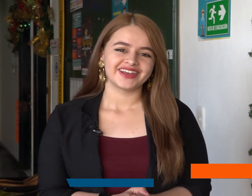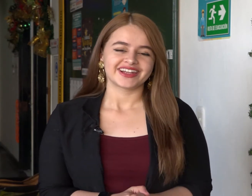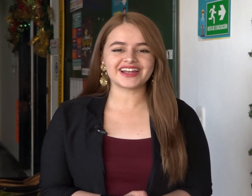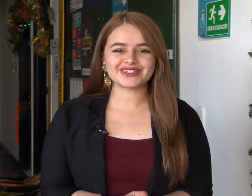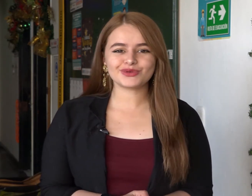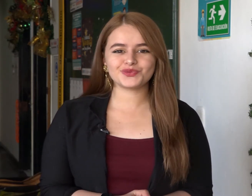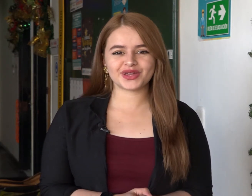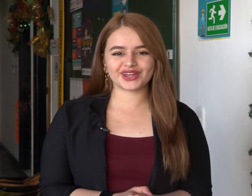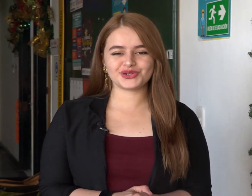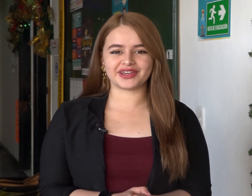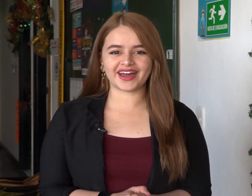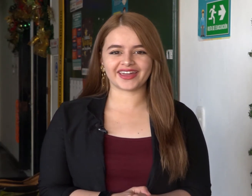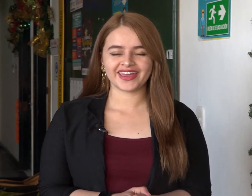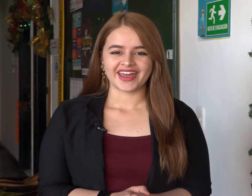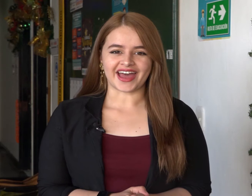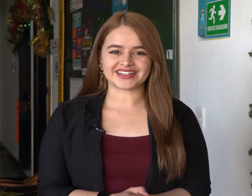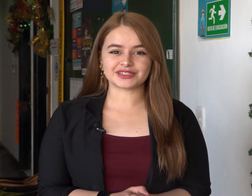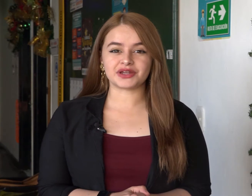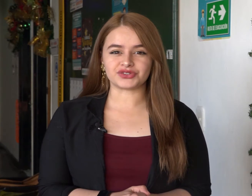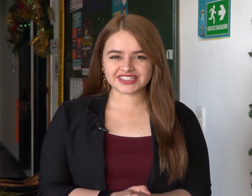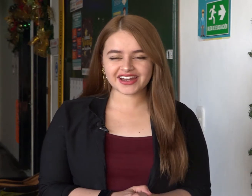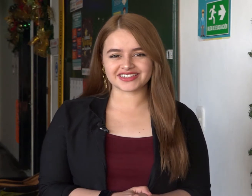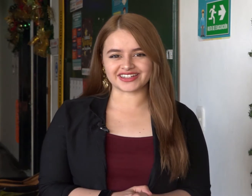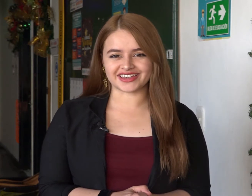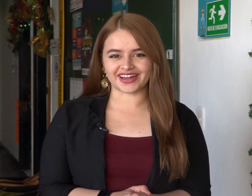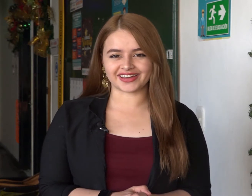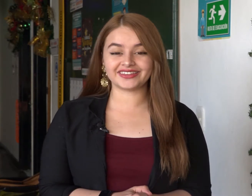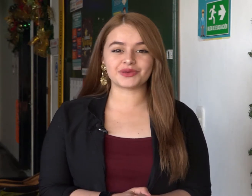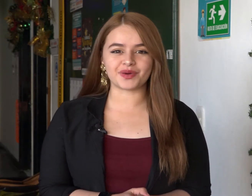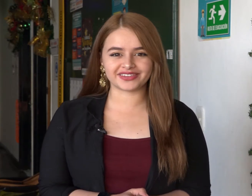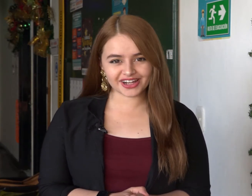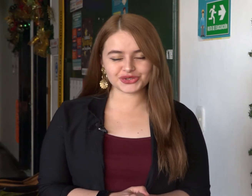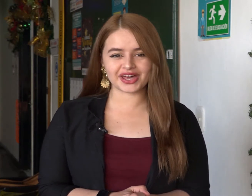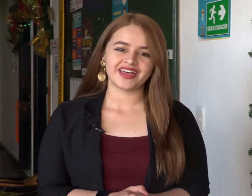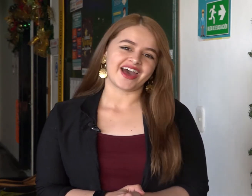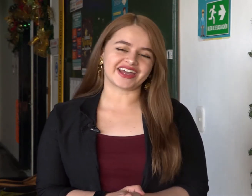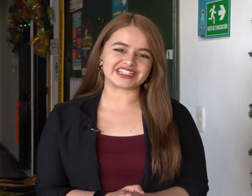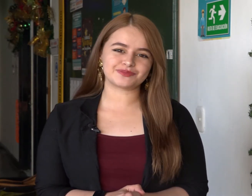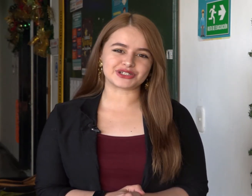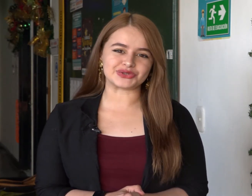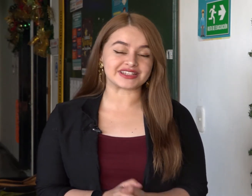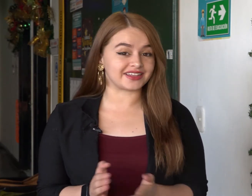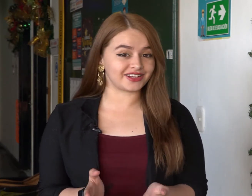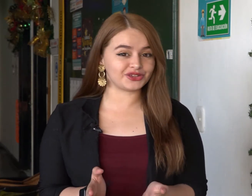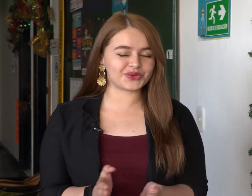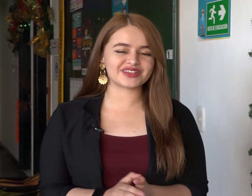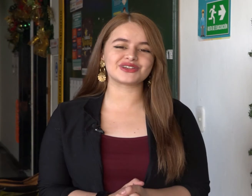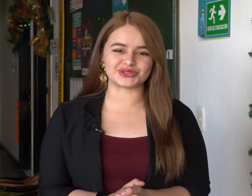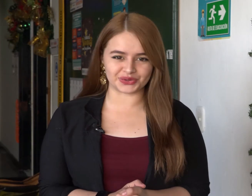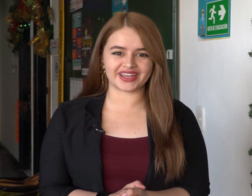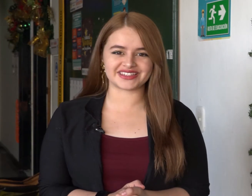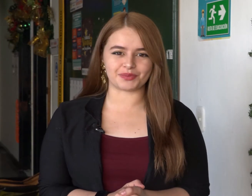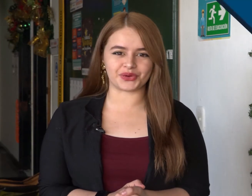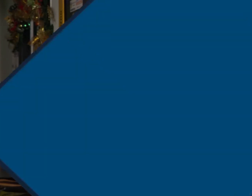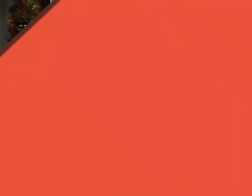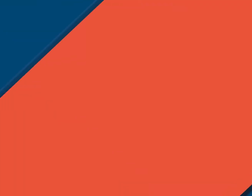Acción, realizamos un pequeño homenaje a estas beneficiarias quienes se encargan de impartir ayuda a aquellas personas que tienen dudas